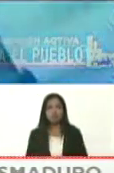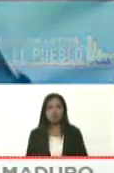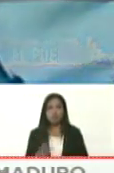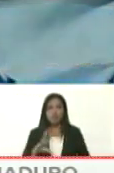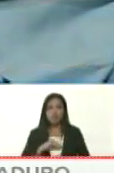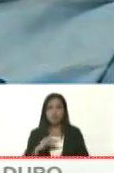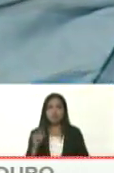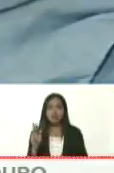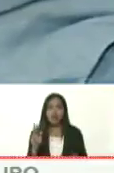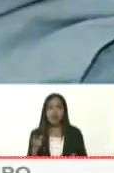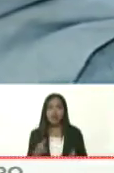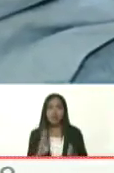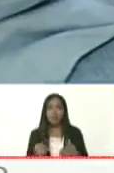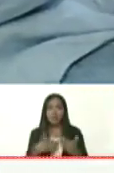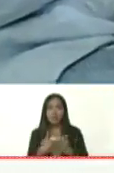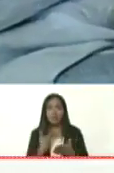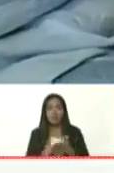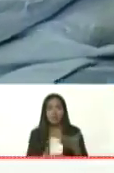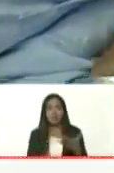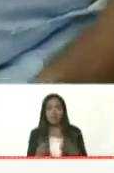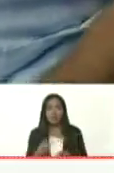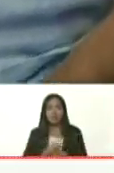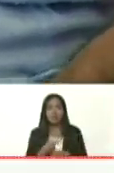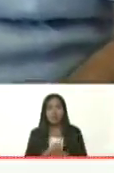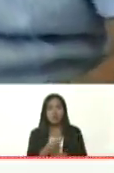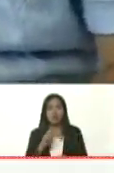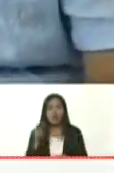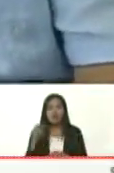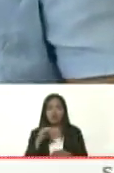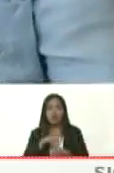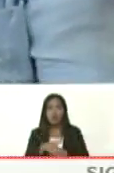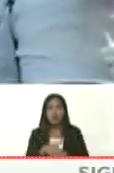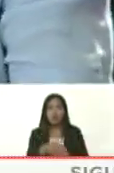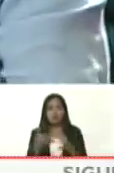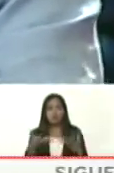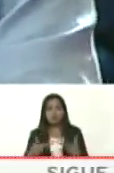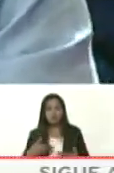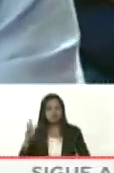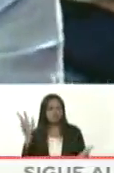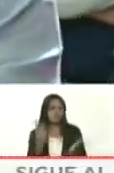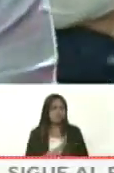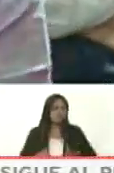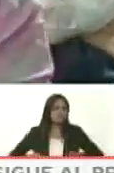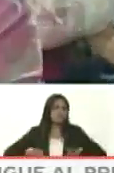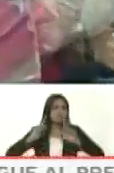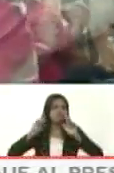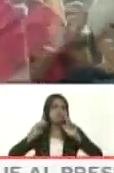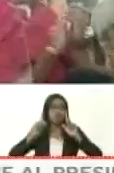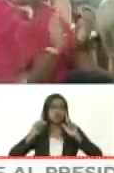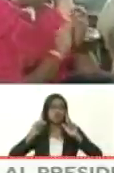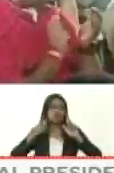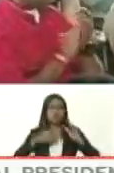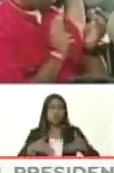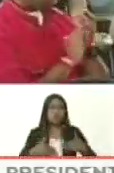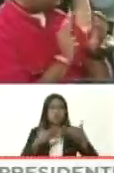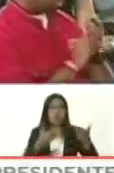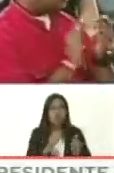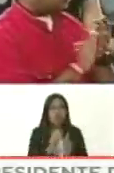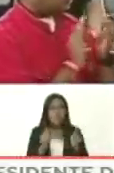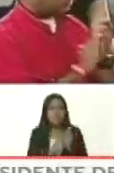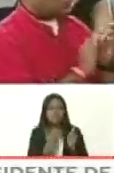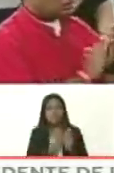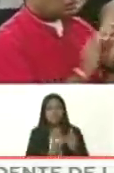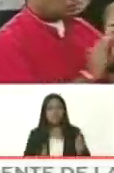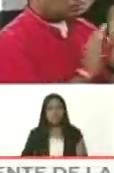acepto la propuesta del gobernador Héctor Rodríguez, la apruebo y se la entrego a la